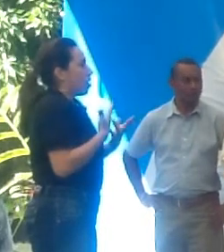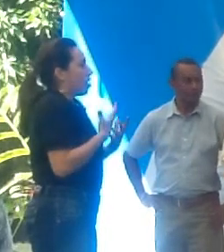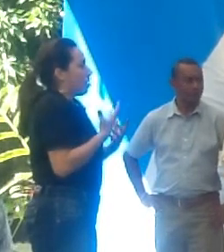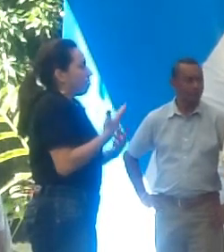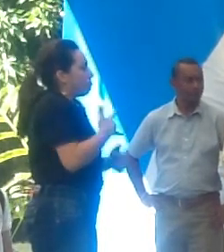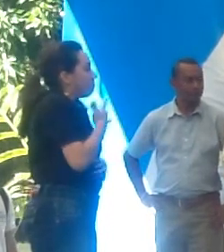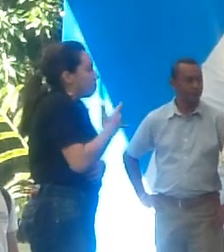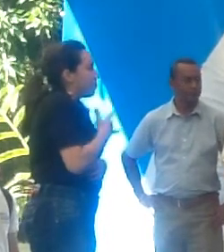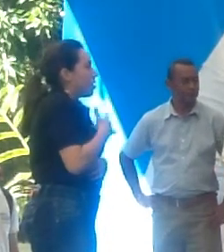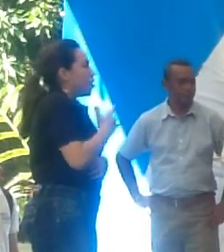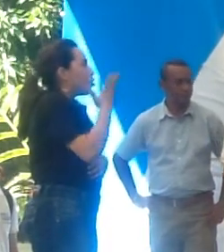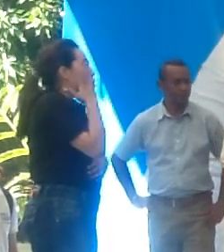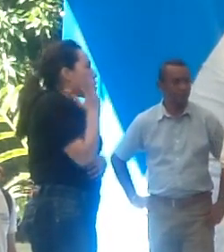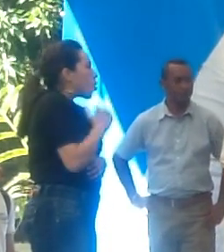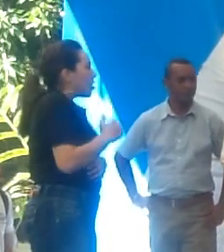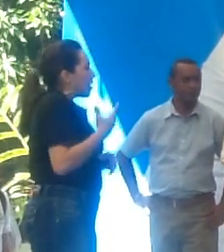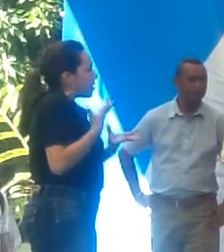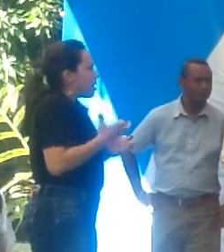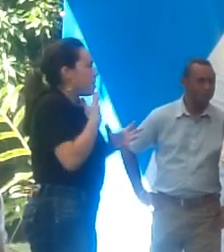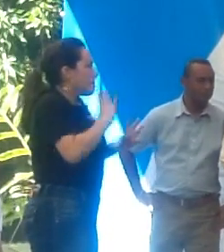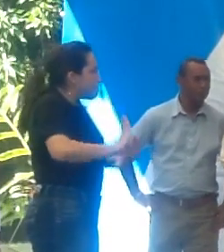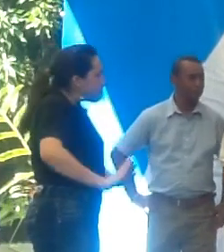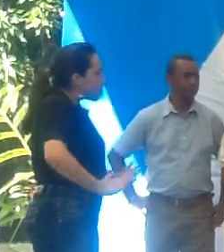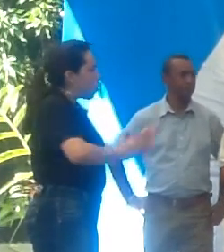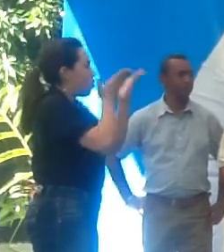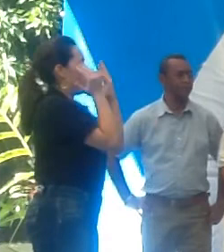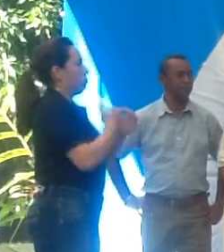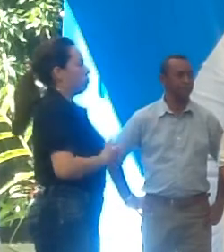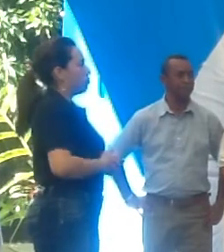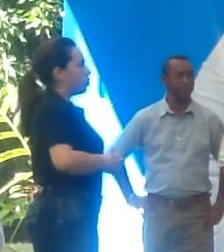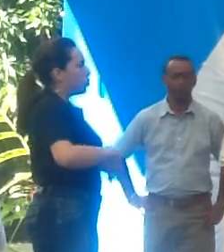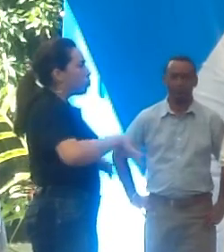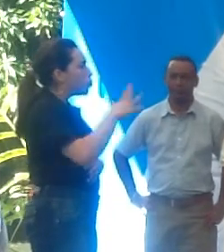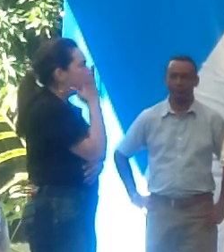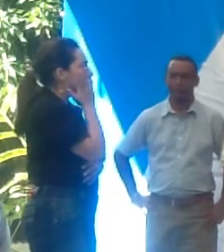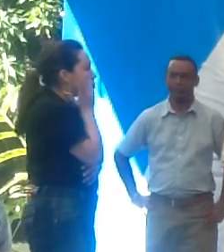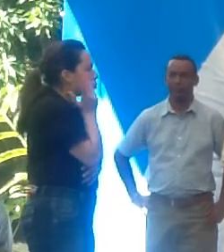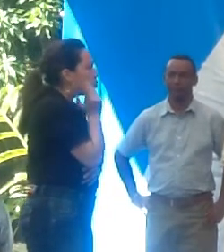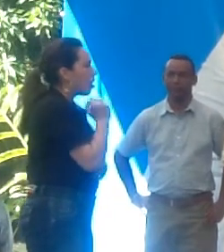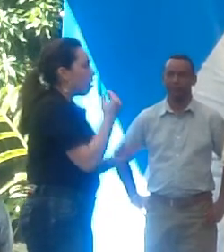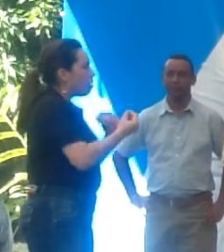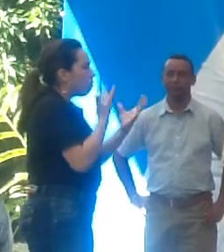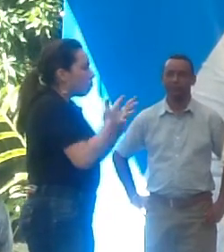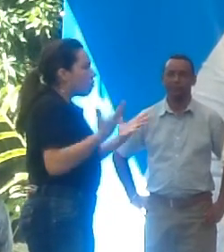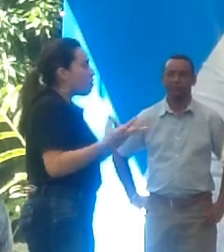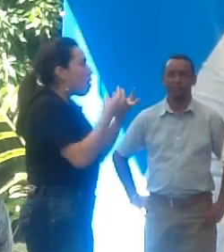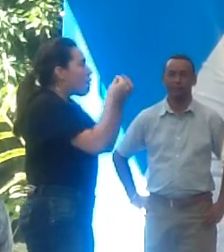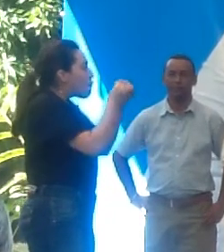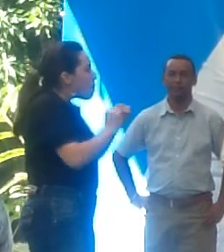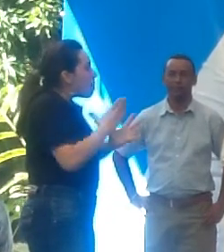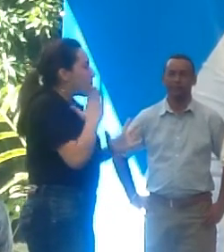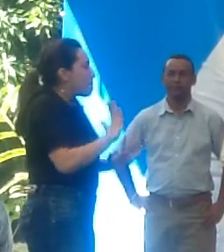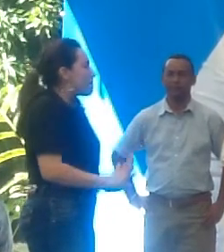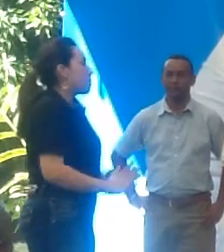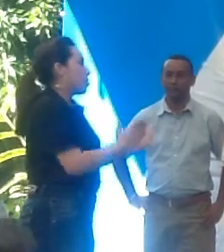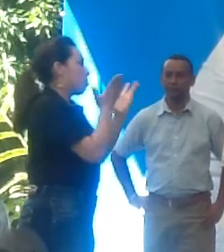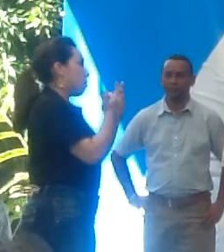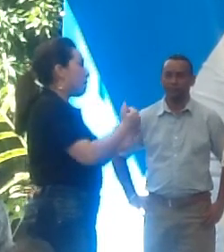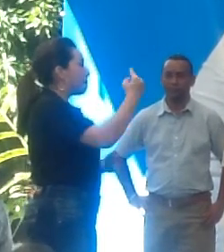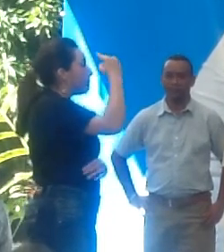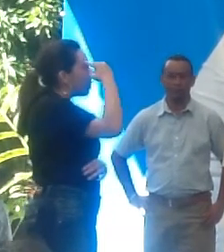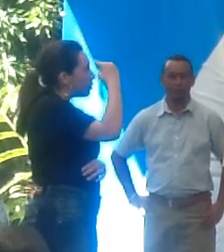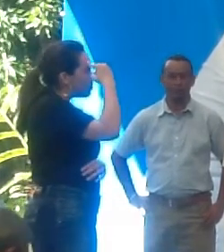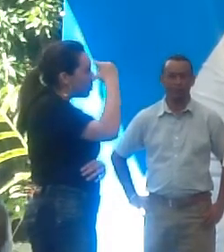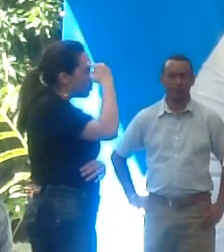de cada día ser mejores, de cada día hacer las cosas de una mejor manera,